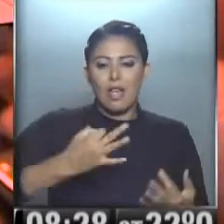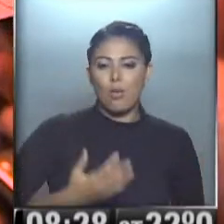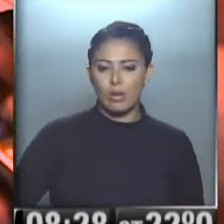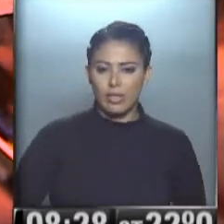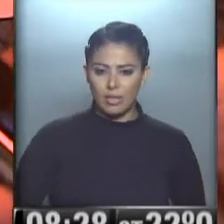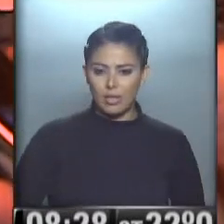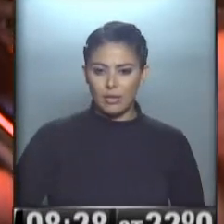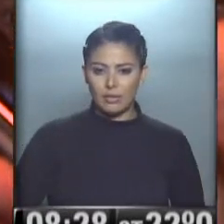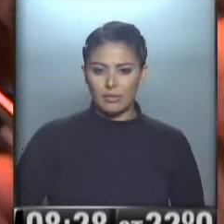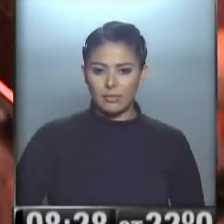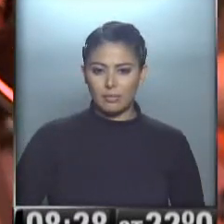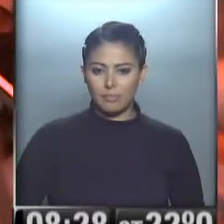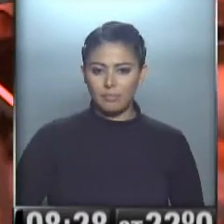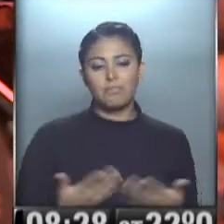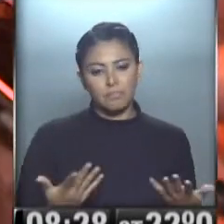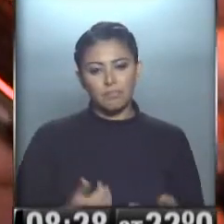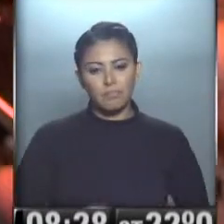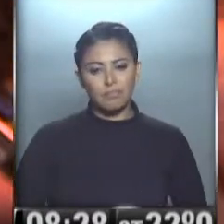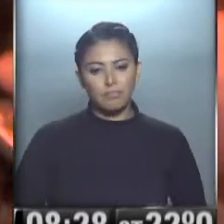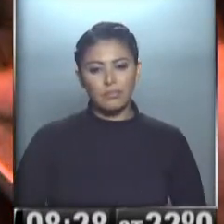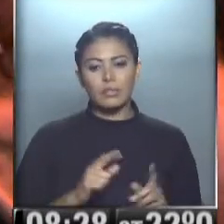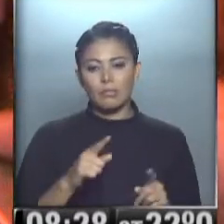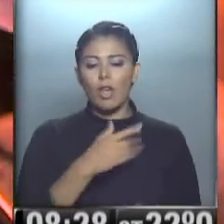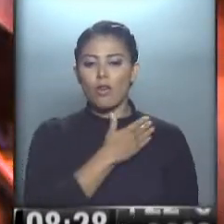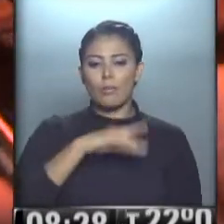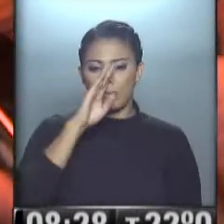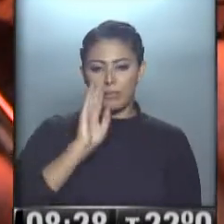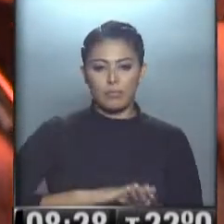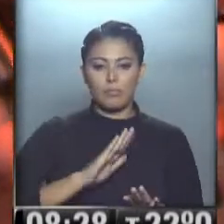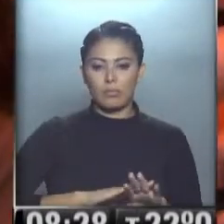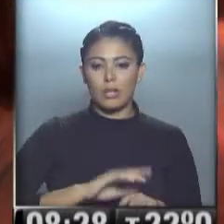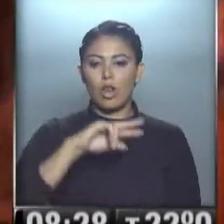y con la presencia del Estado en sus tres poderes.